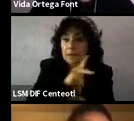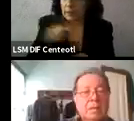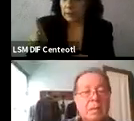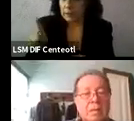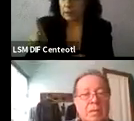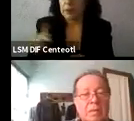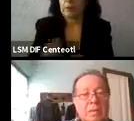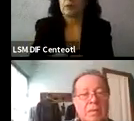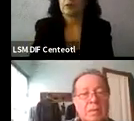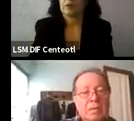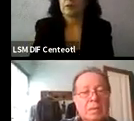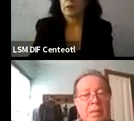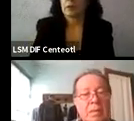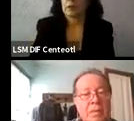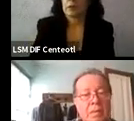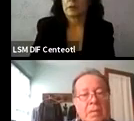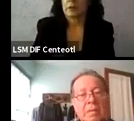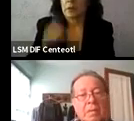participaciones. Sin duda un